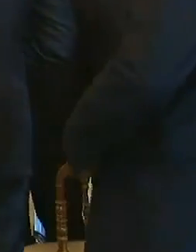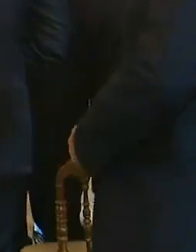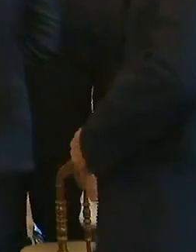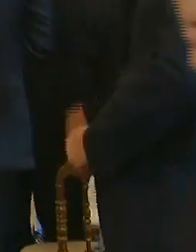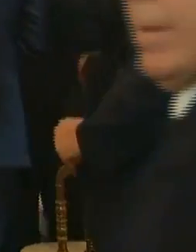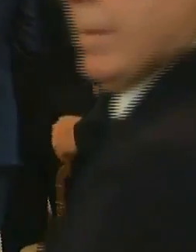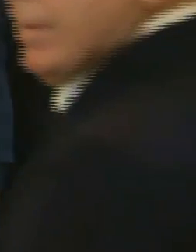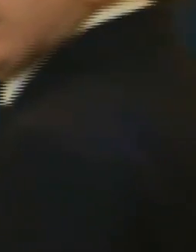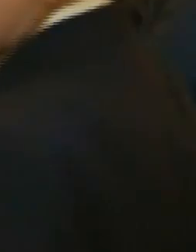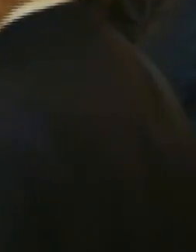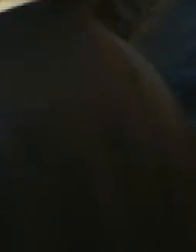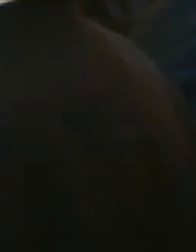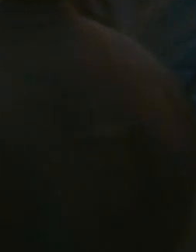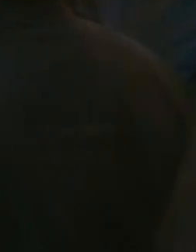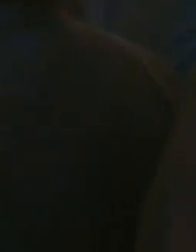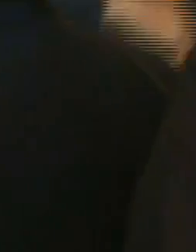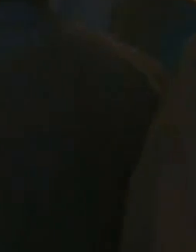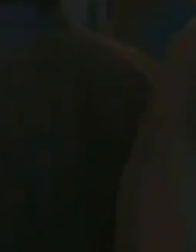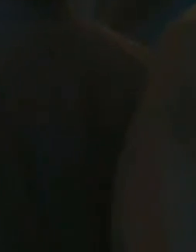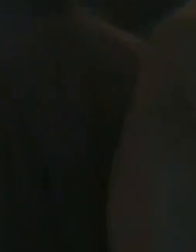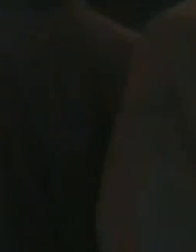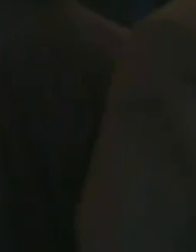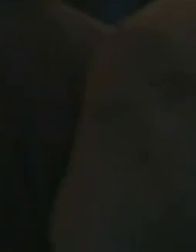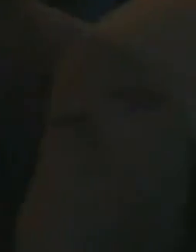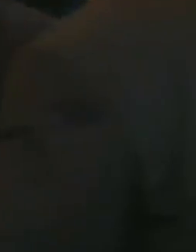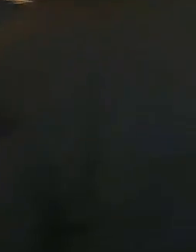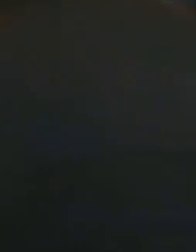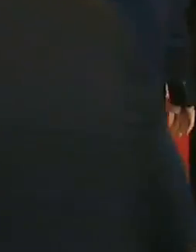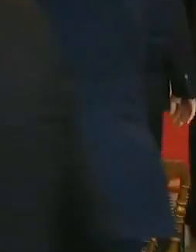Did you talk about immigration? Canciller, ¿puede